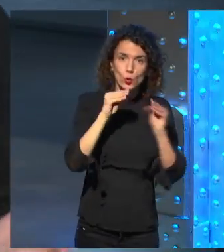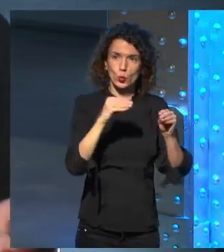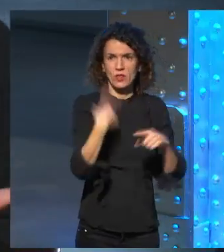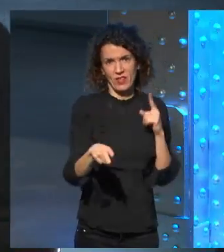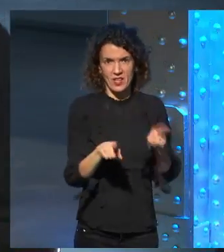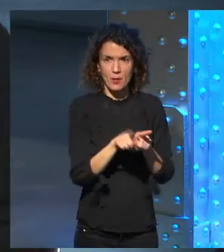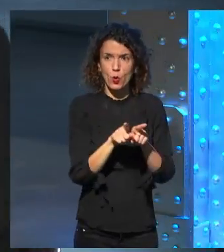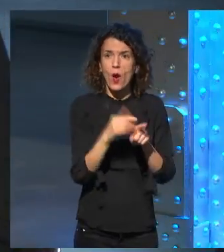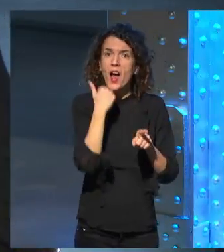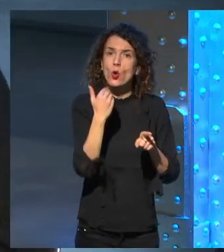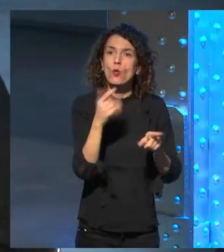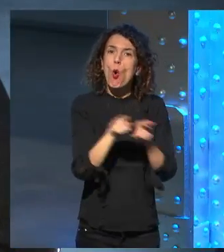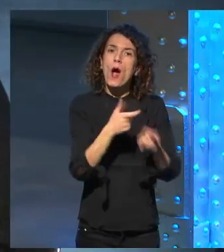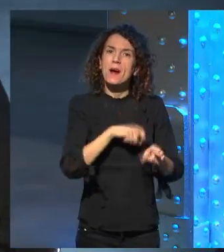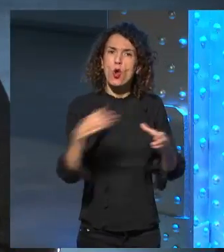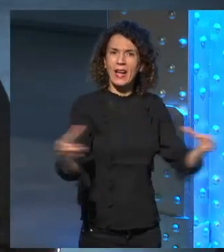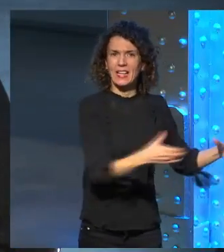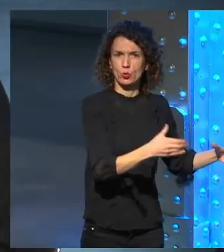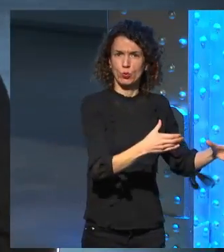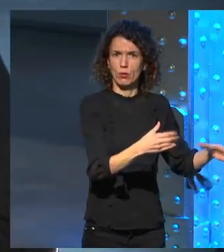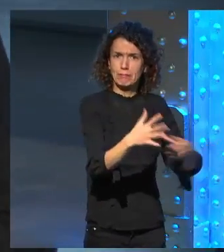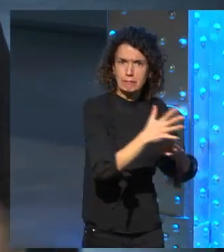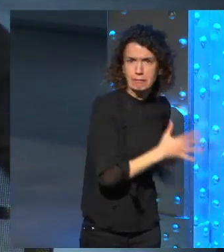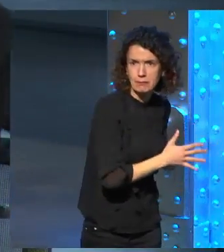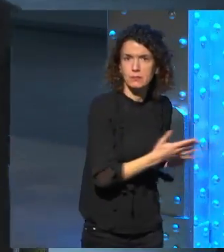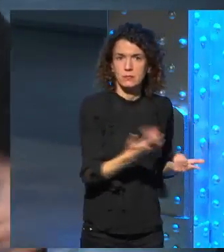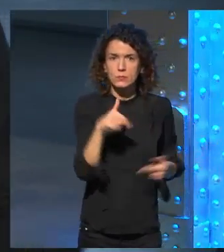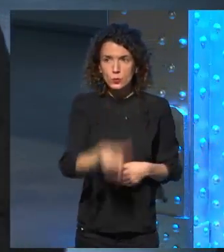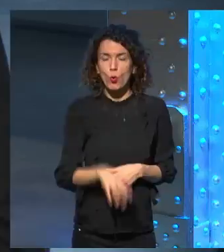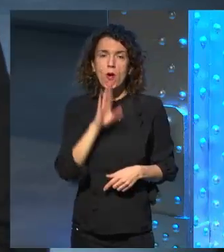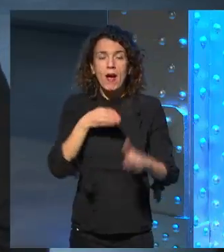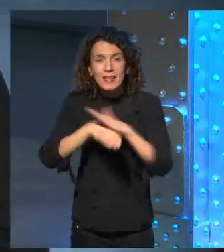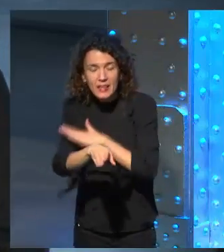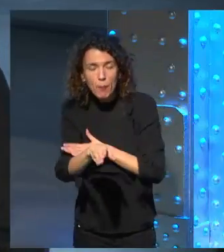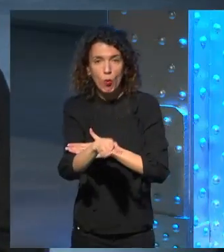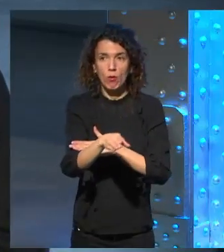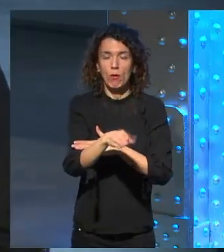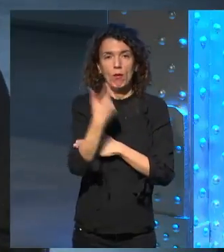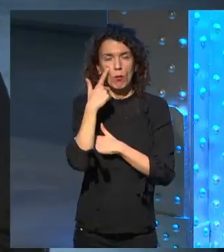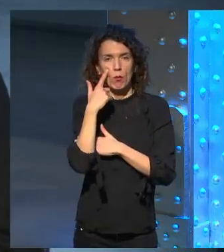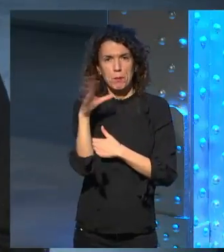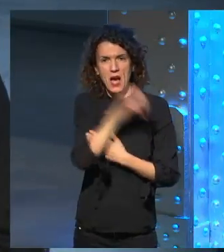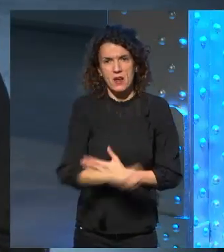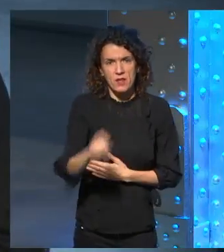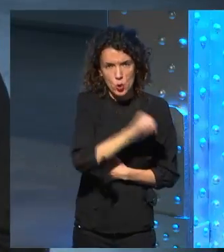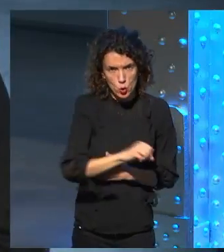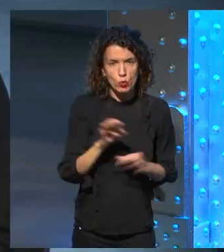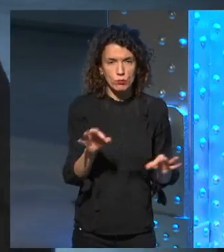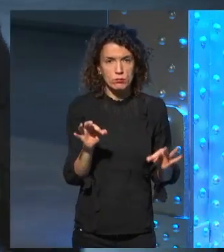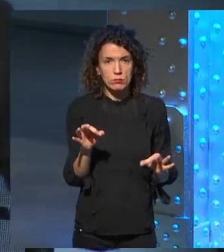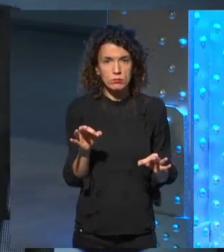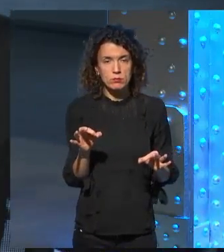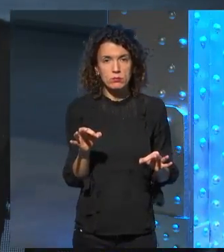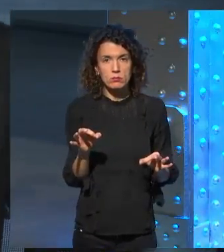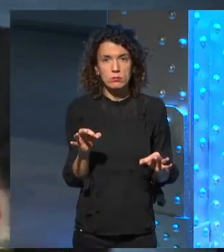de lo español, ¿no? Y a mí hoy, ahora cuando entramos, me parece maravilloso